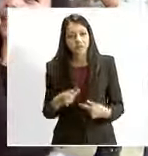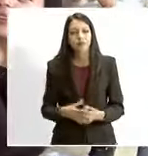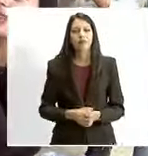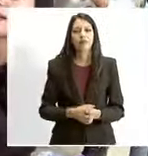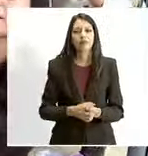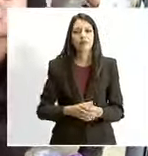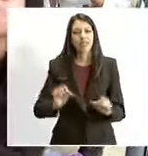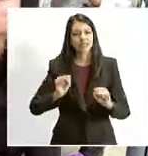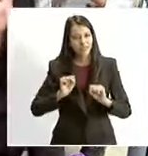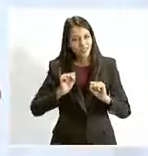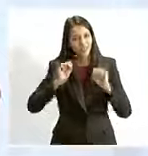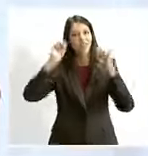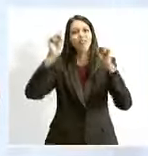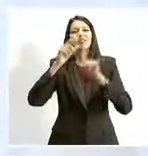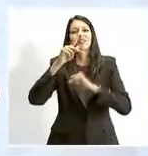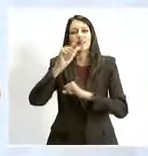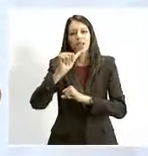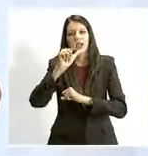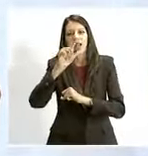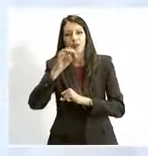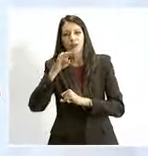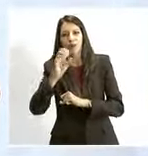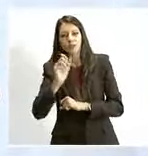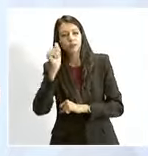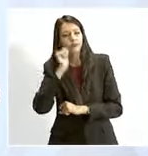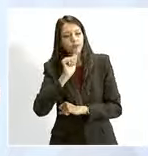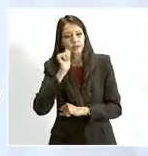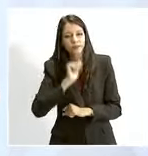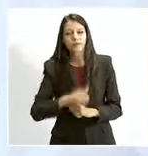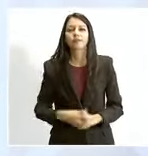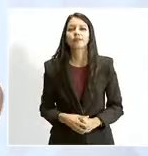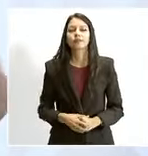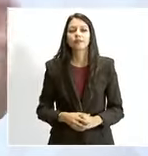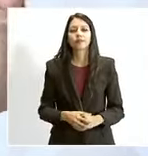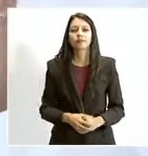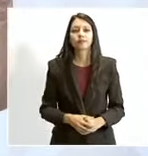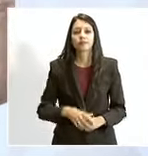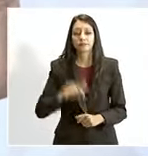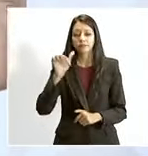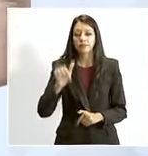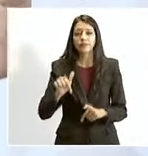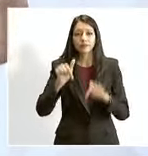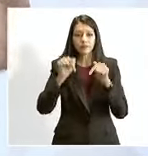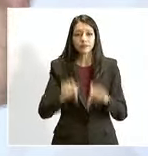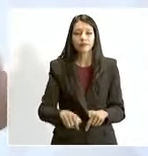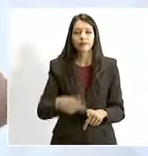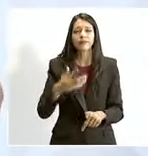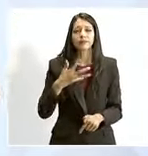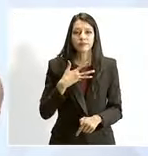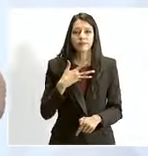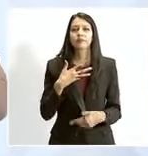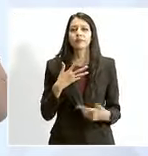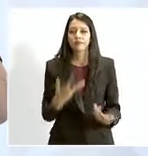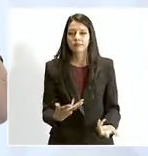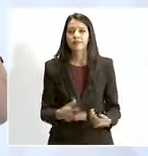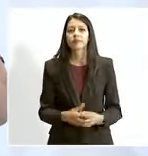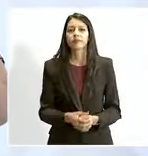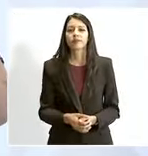que viva Palomo querida siempre y aquí está efectivamente